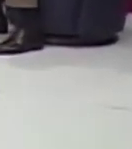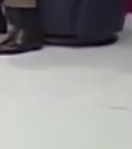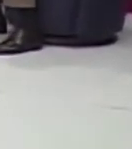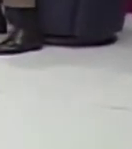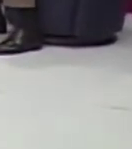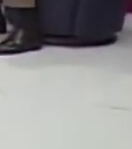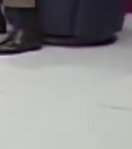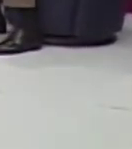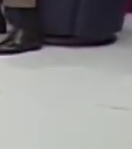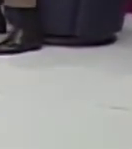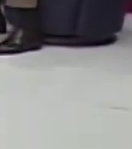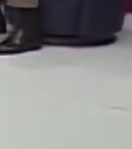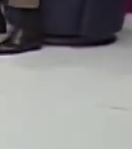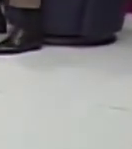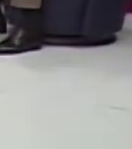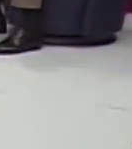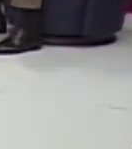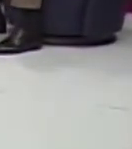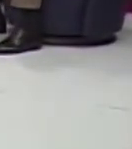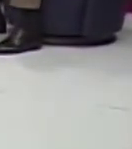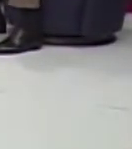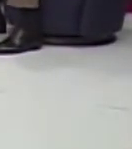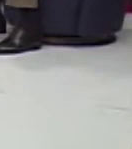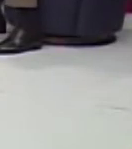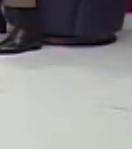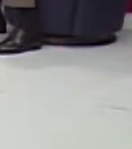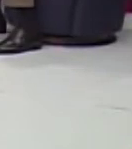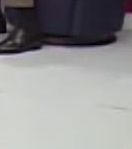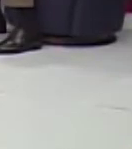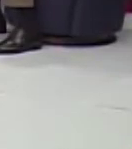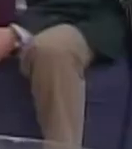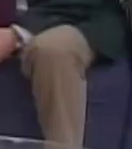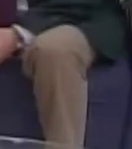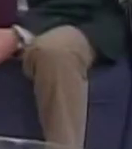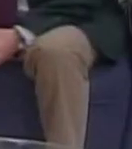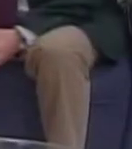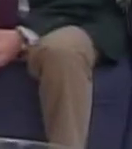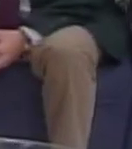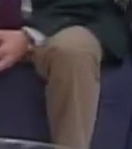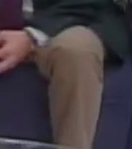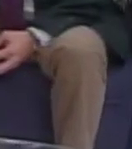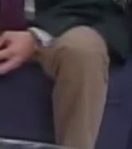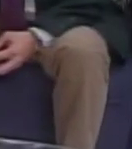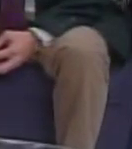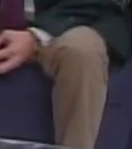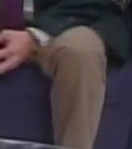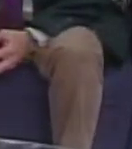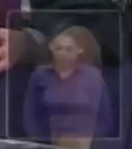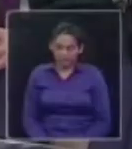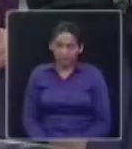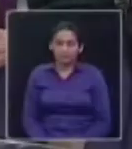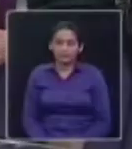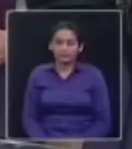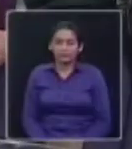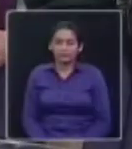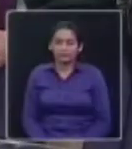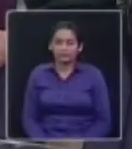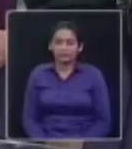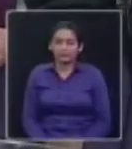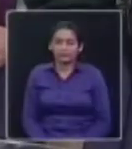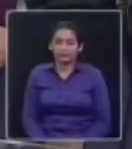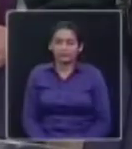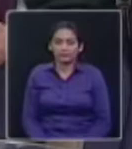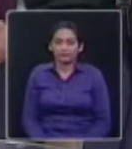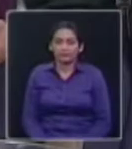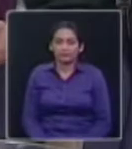El presidente ha puesto el ejemplo de Alemania. Alemania es una sociedad proyectizada. Más del 40% del Producto Interior Bruto se